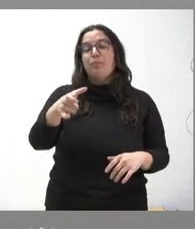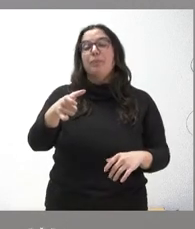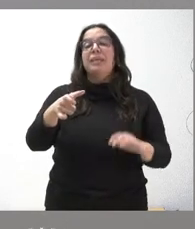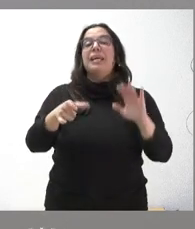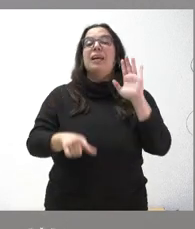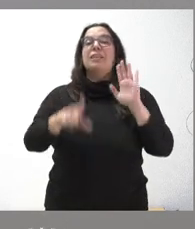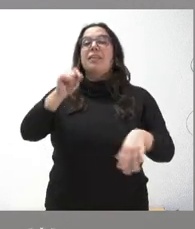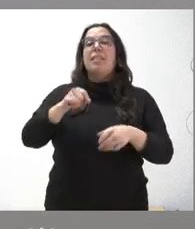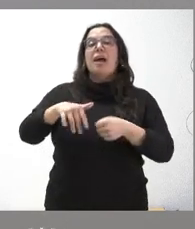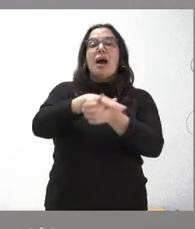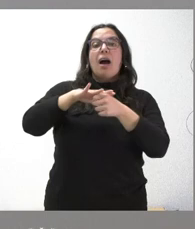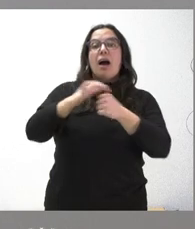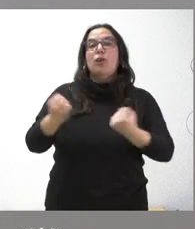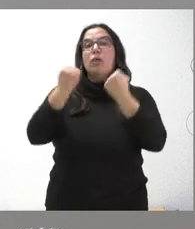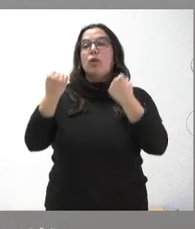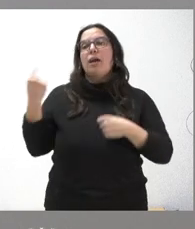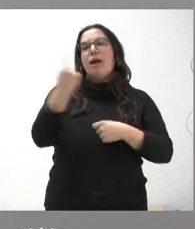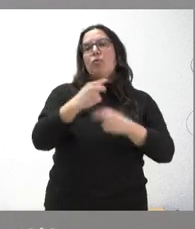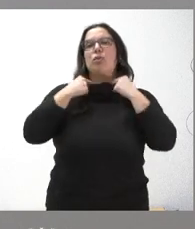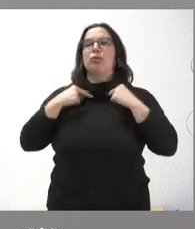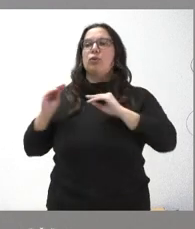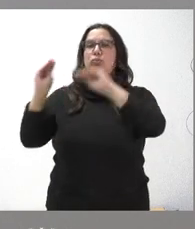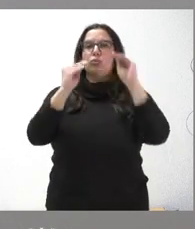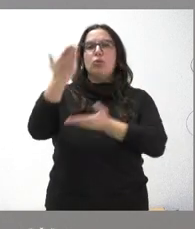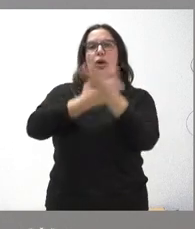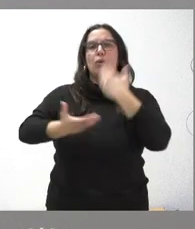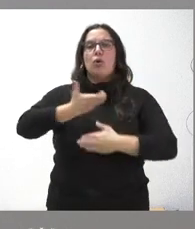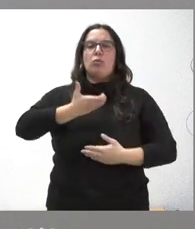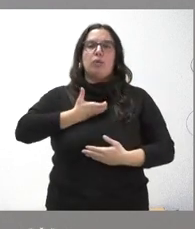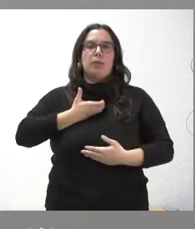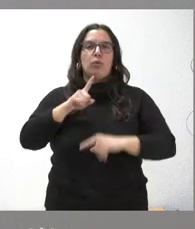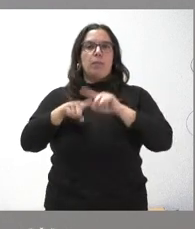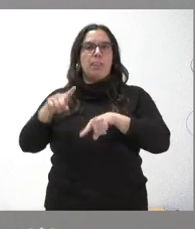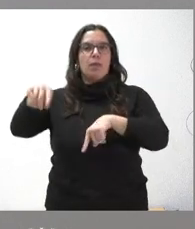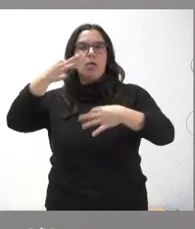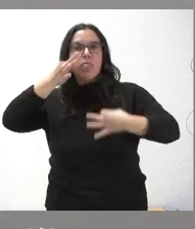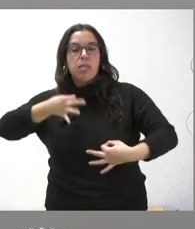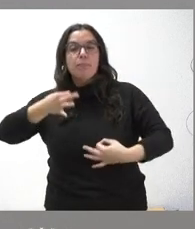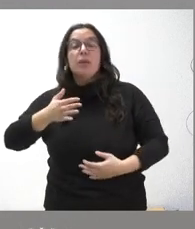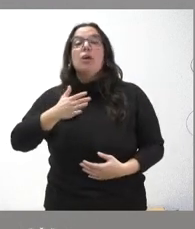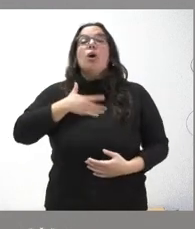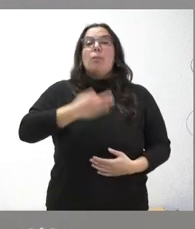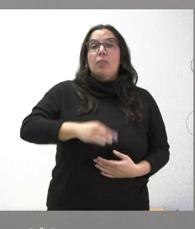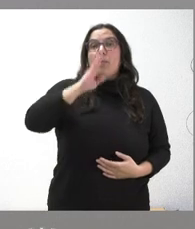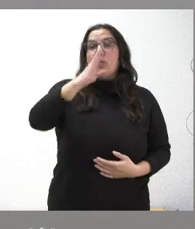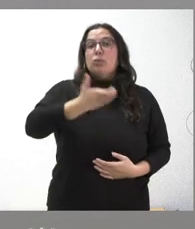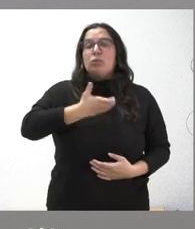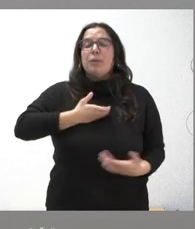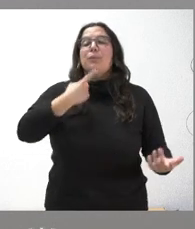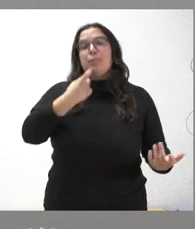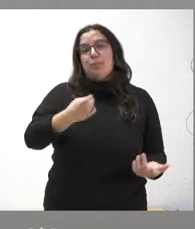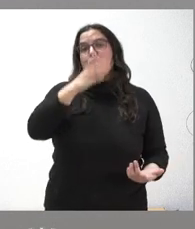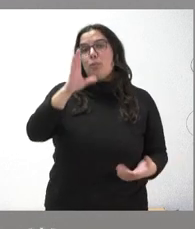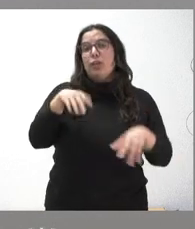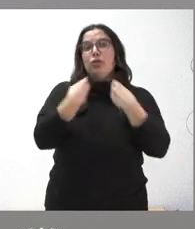cada una de las actuaciones pues lógicamente las diputaciones provinciales en colaboración con los ayuntamientos lo podríamos haber destinado a los ayuntamientos Pues con más dificultad porque son